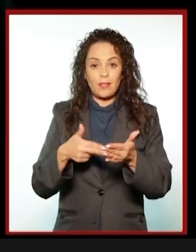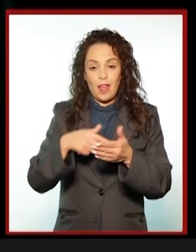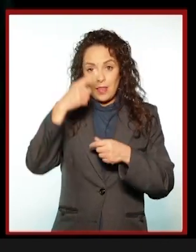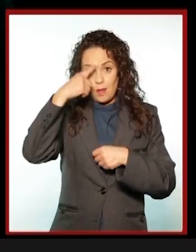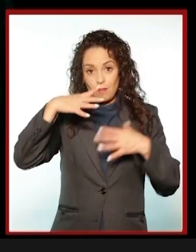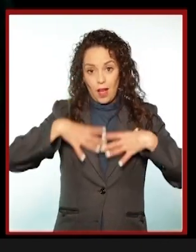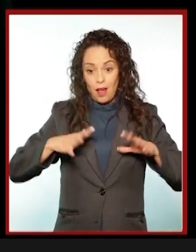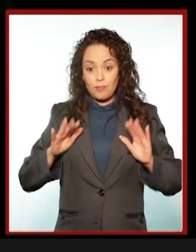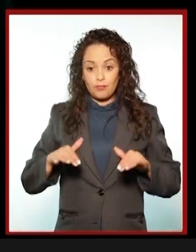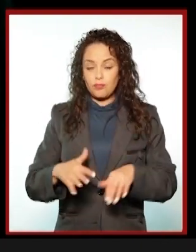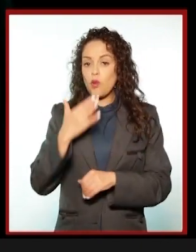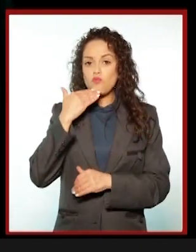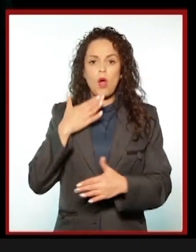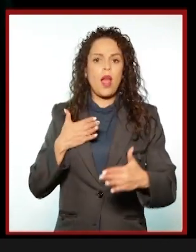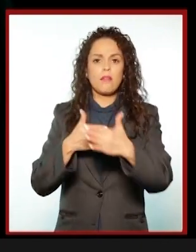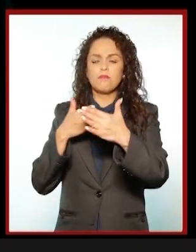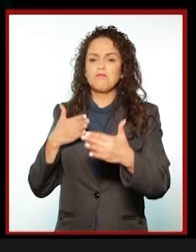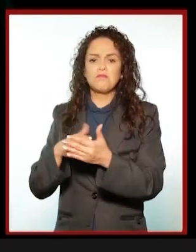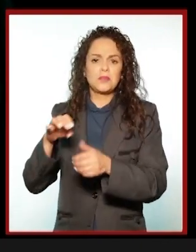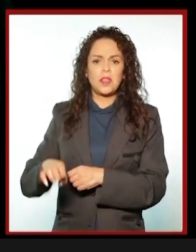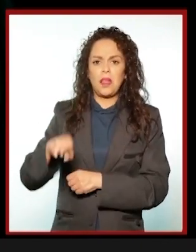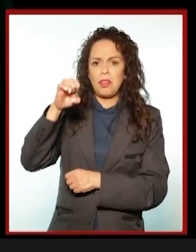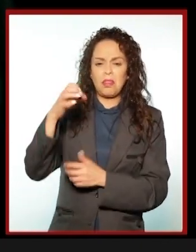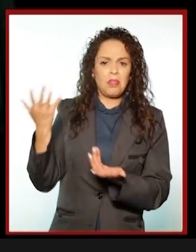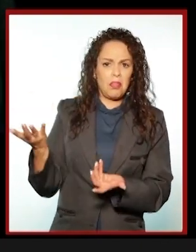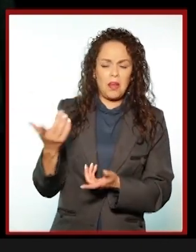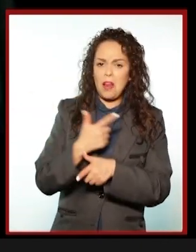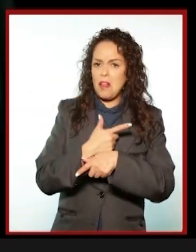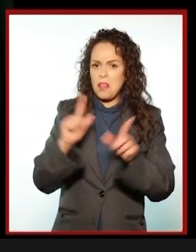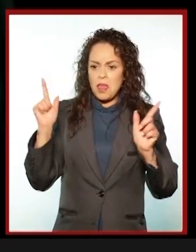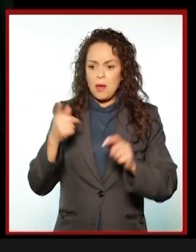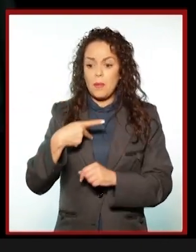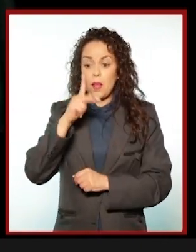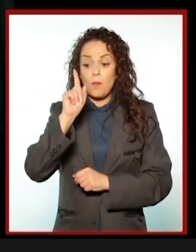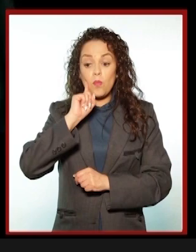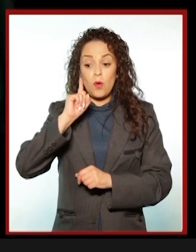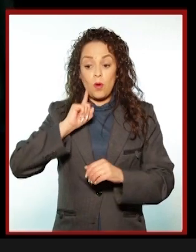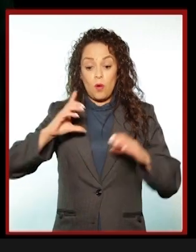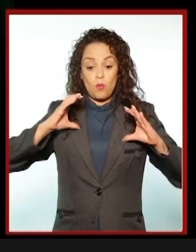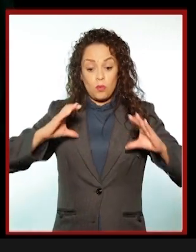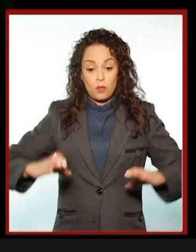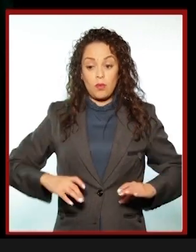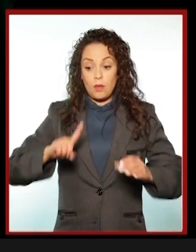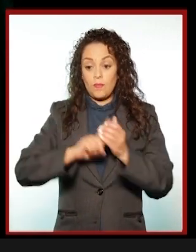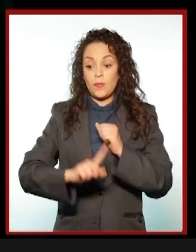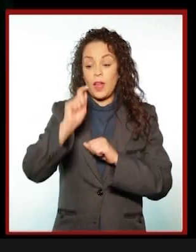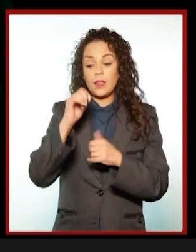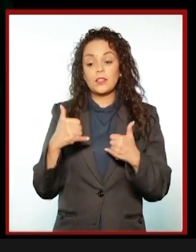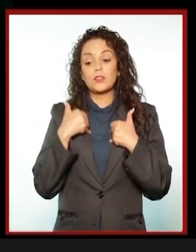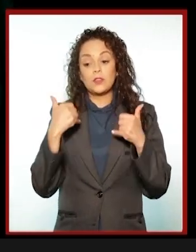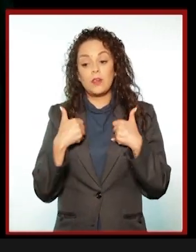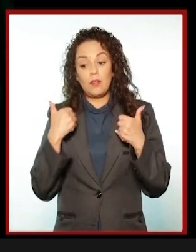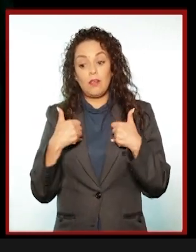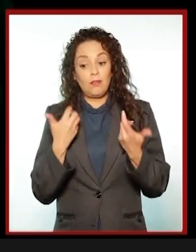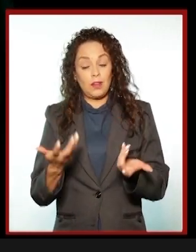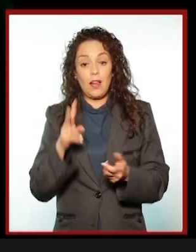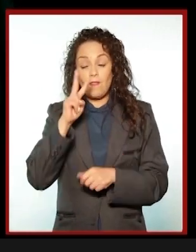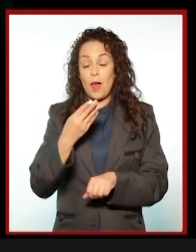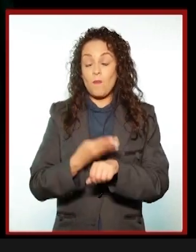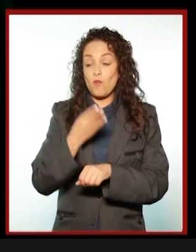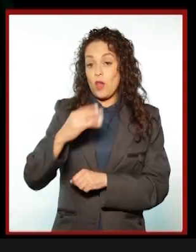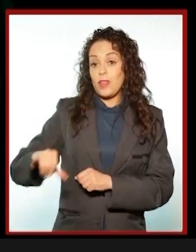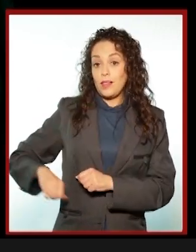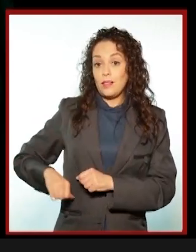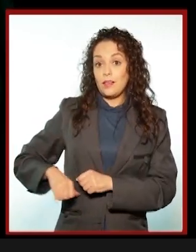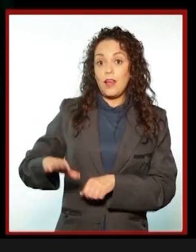de edad, pero por lo general la respuesta y la participación viene justo de mujeres o cuerpos feminizados jóvenes. Y entonces